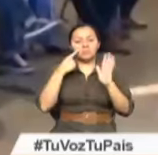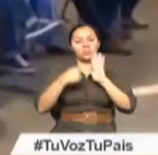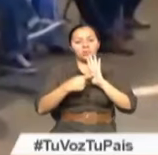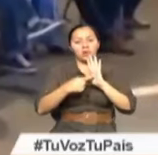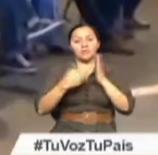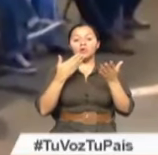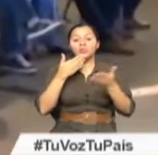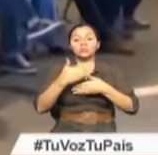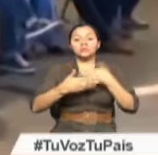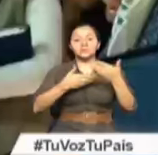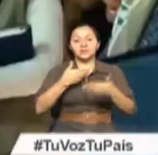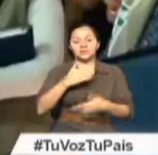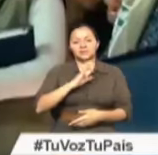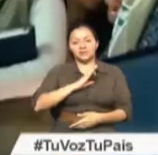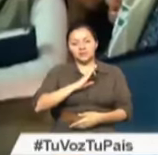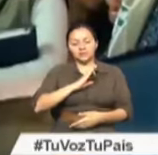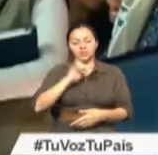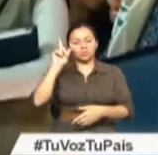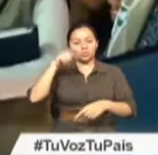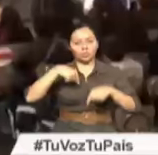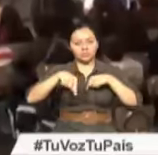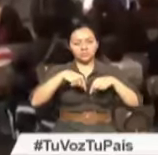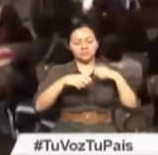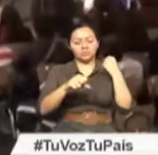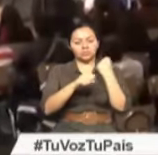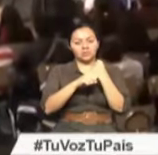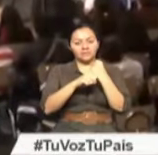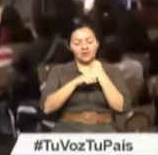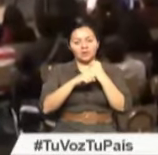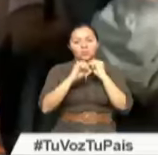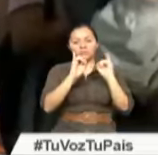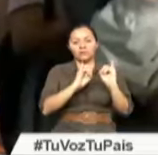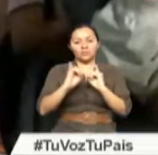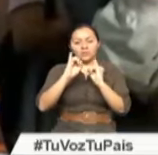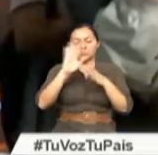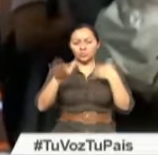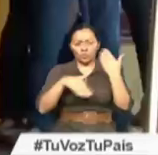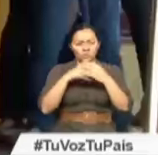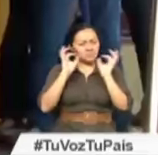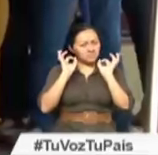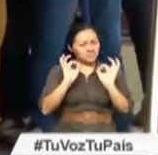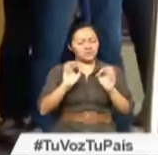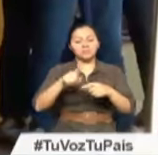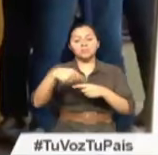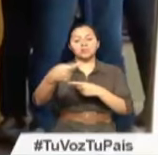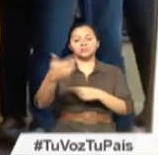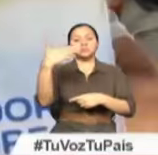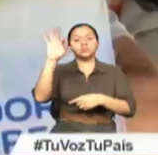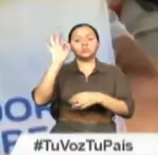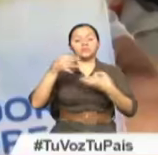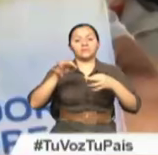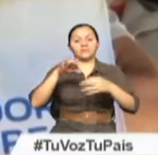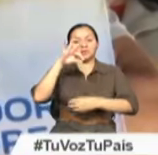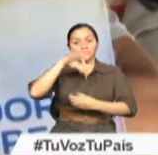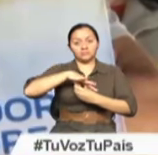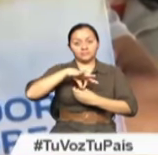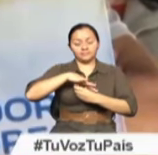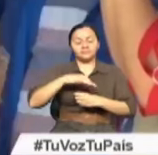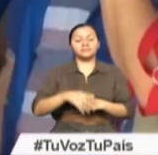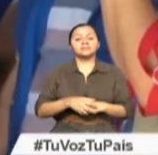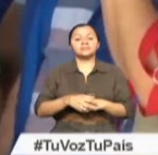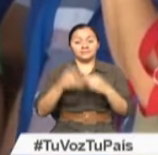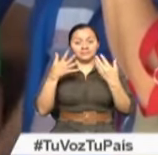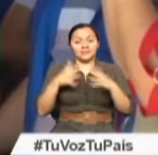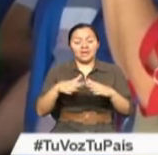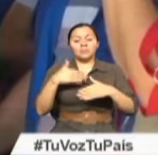el aparataje técnico, logístico, operativo e informático que será utilizado en los comicios del próximo 19 de febrero.